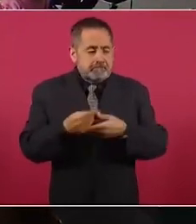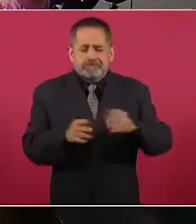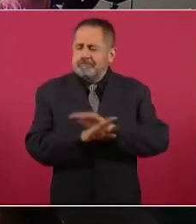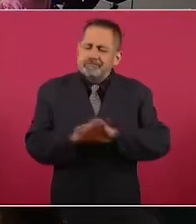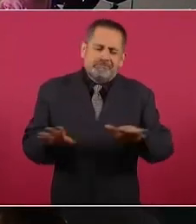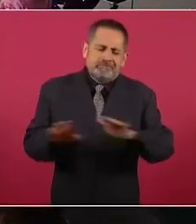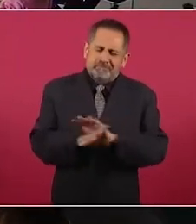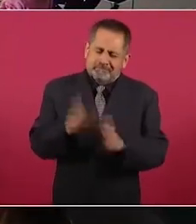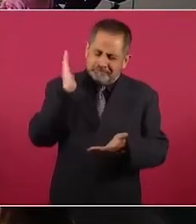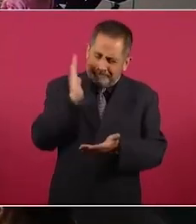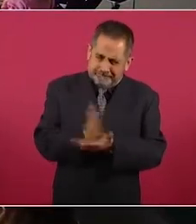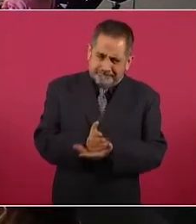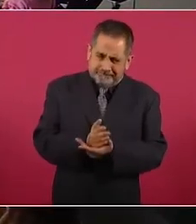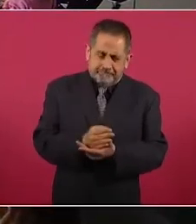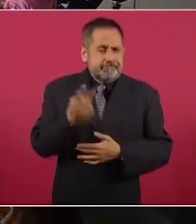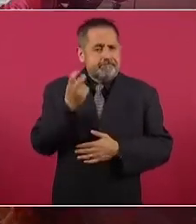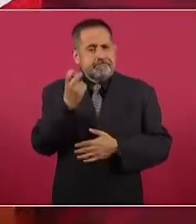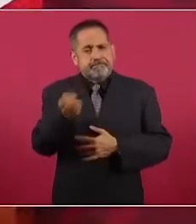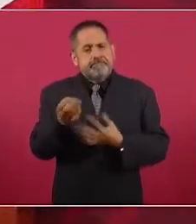Eso hace la diferencia.